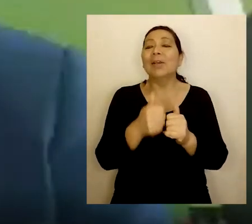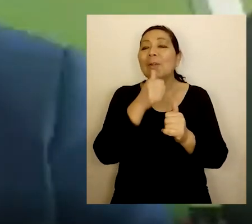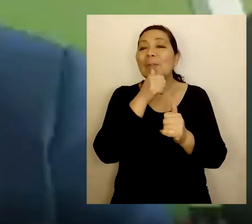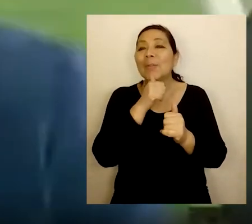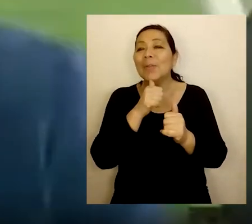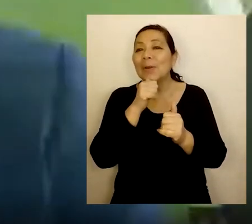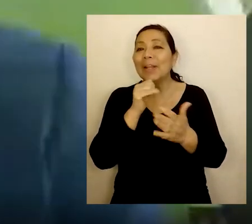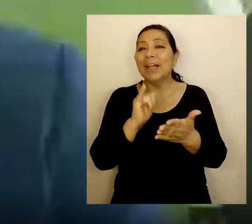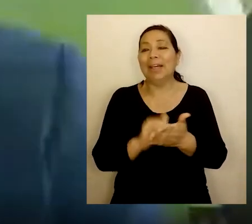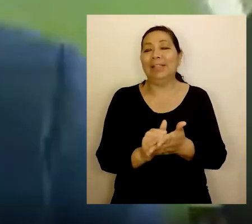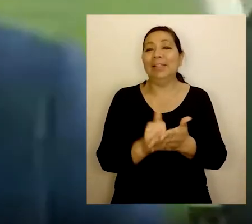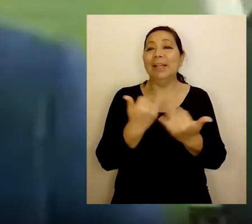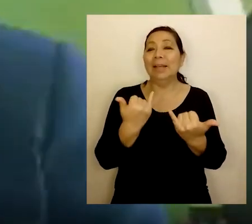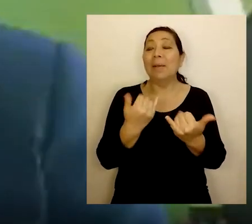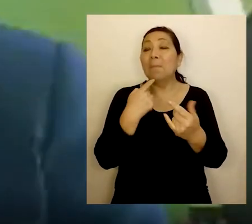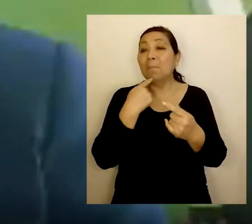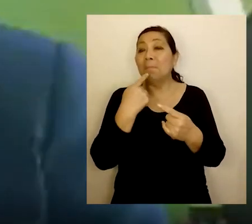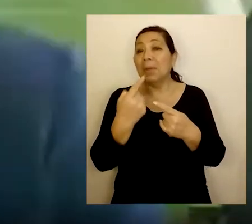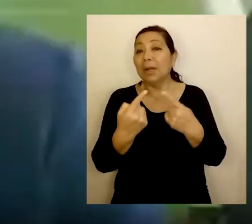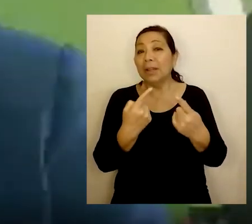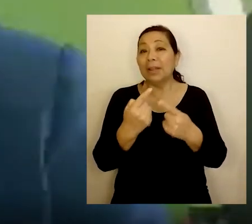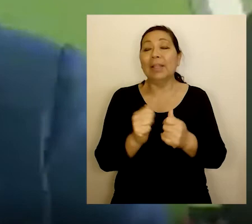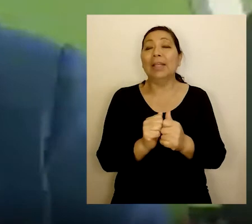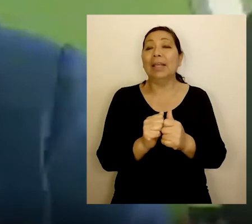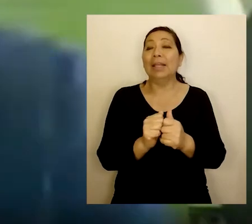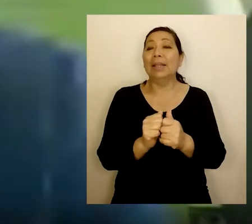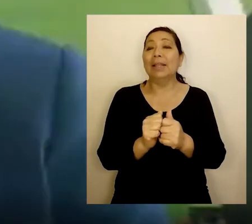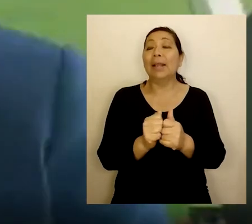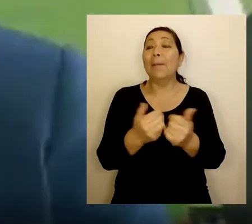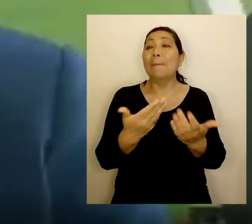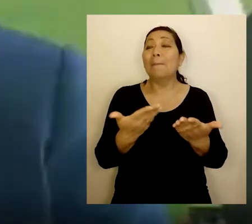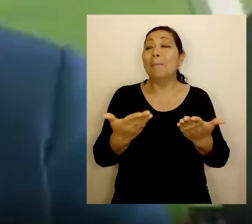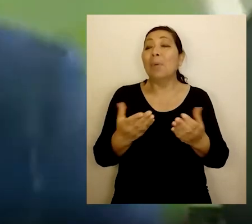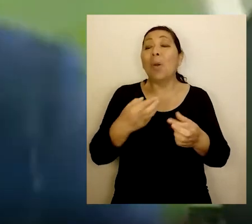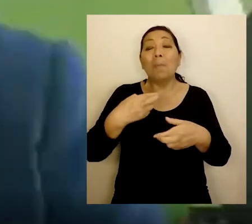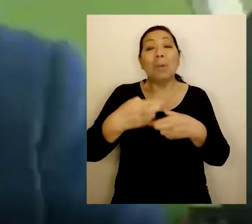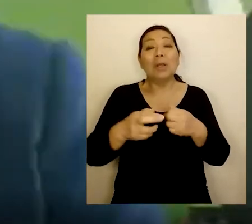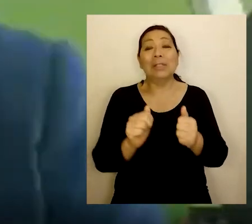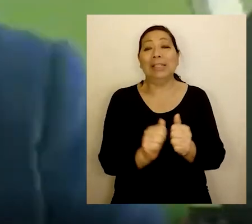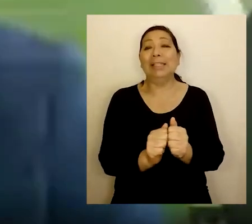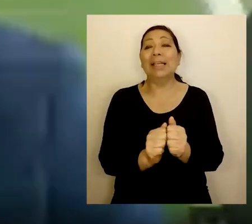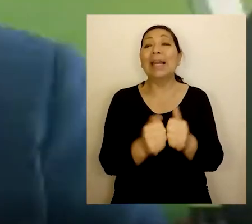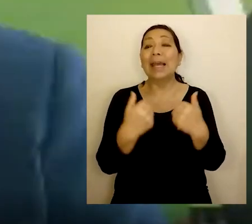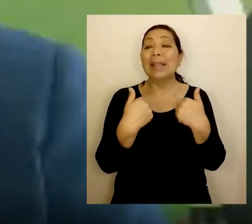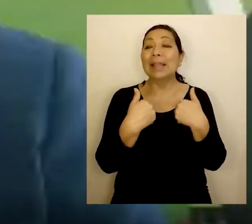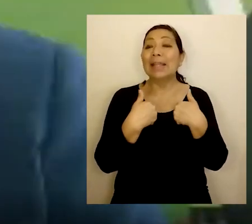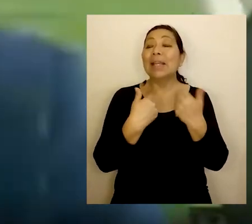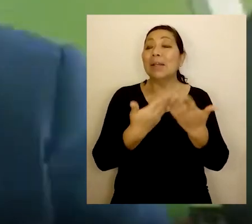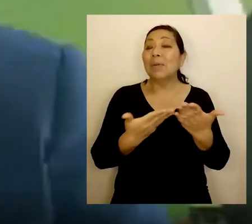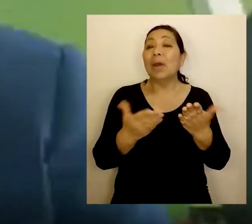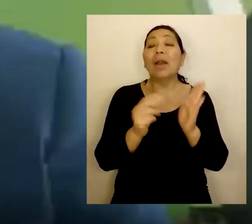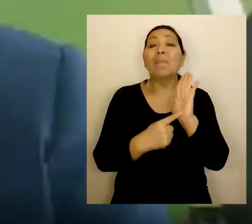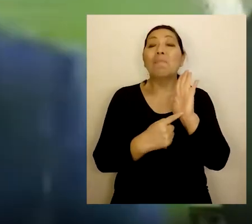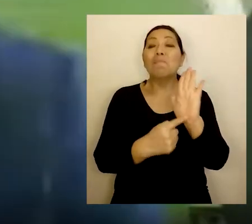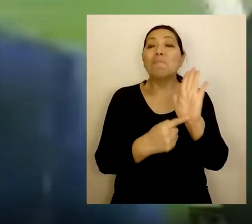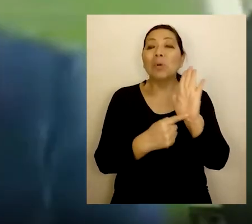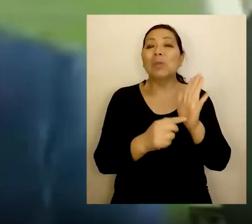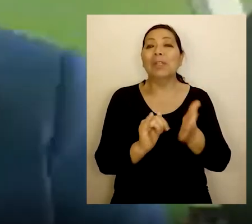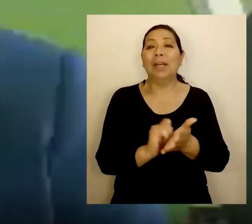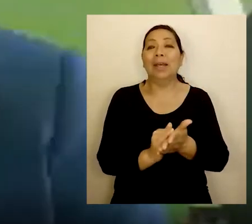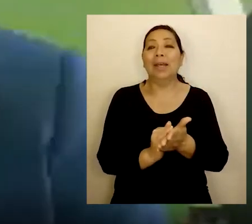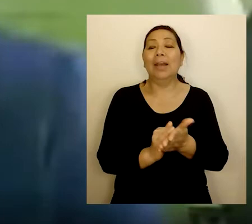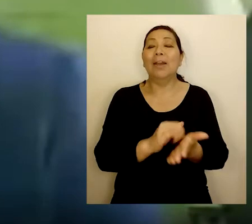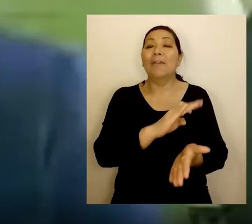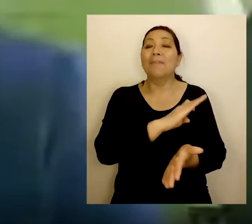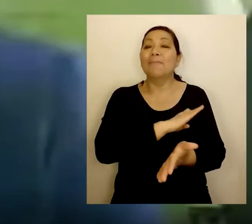análisis concreto de este caso, se advirtió que justamente respecto al elemento de peligro procesal, sí habían elementos que demostraban pues lo